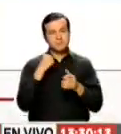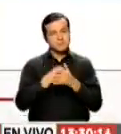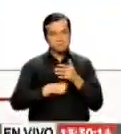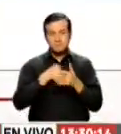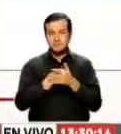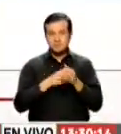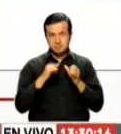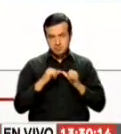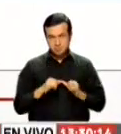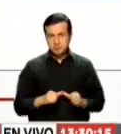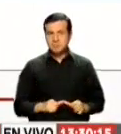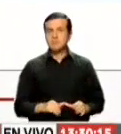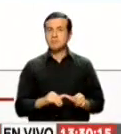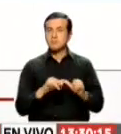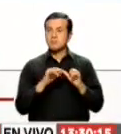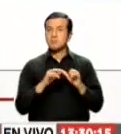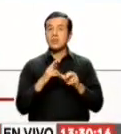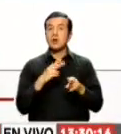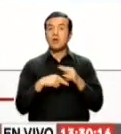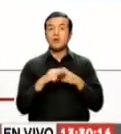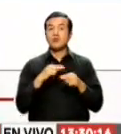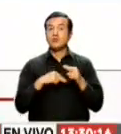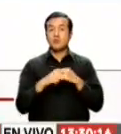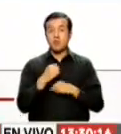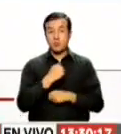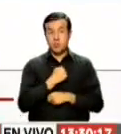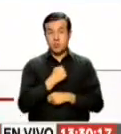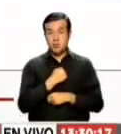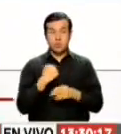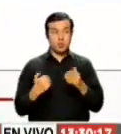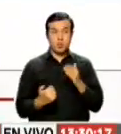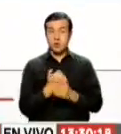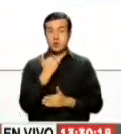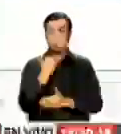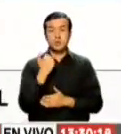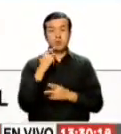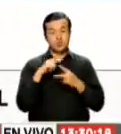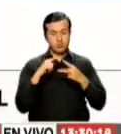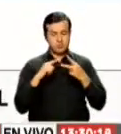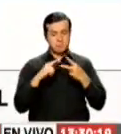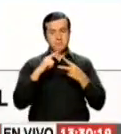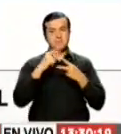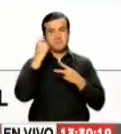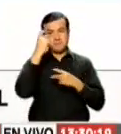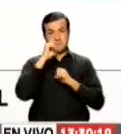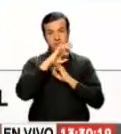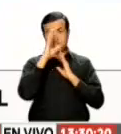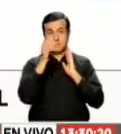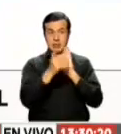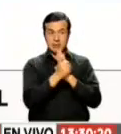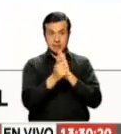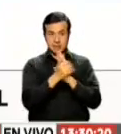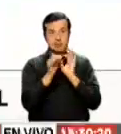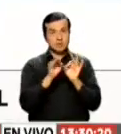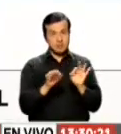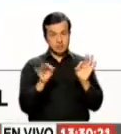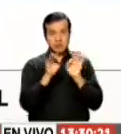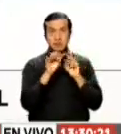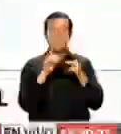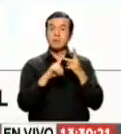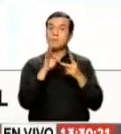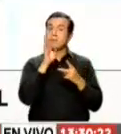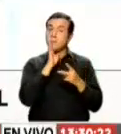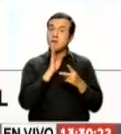perseverancia, pero el emprendedor siempre hay que tener dos cosas claves. Tener claro de que siempre hay que capacitarse, tener